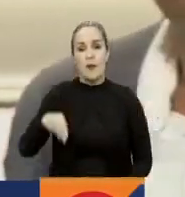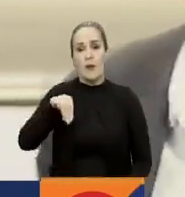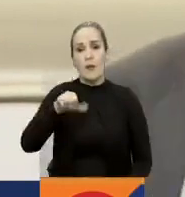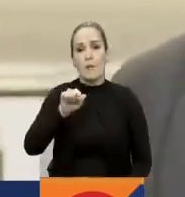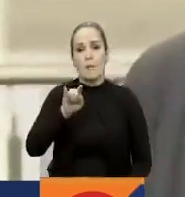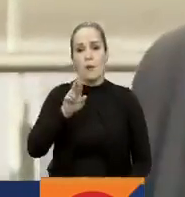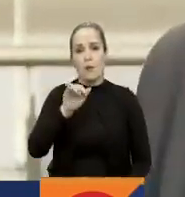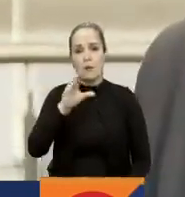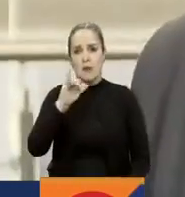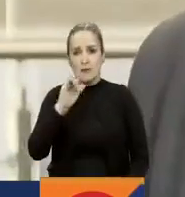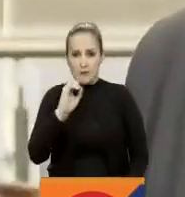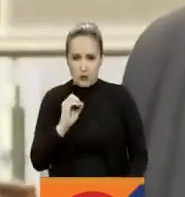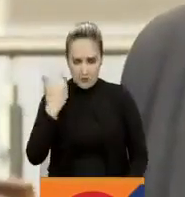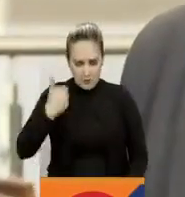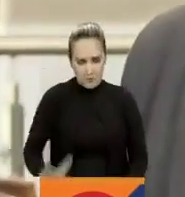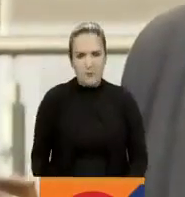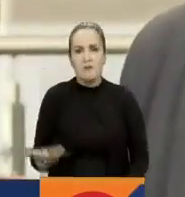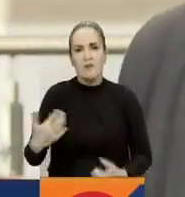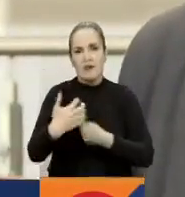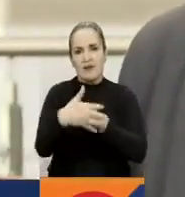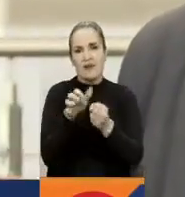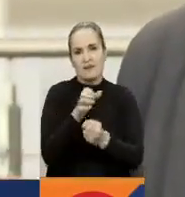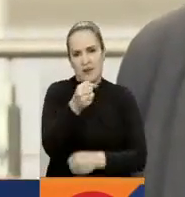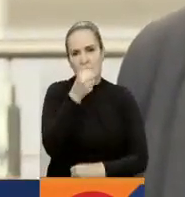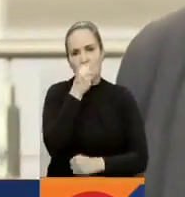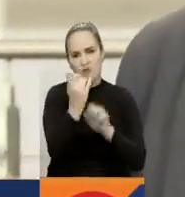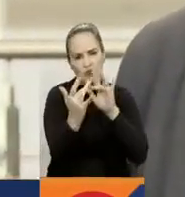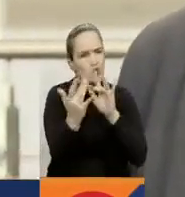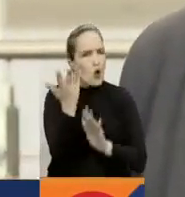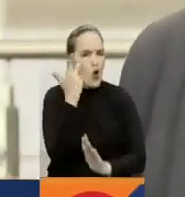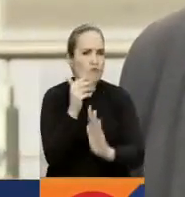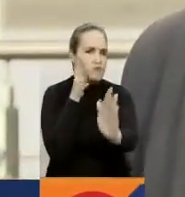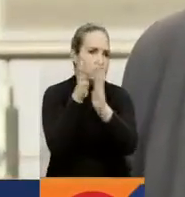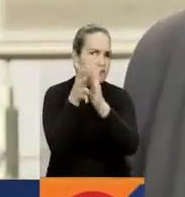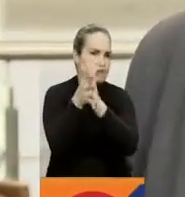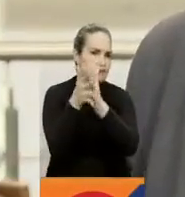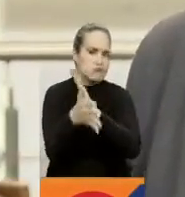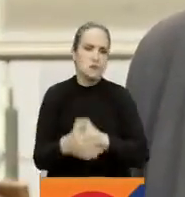Pichot Elles, RTVC Noticias, conectados 24/7.